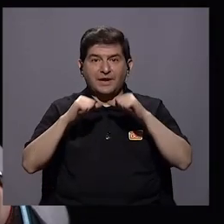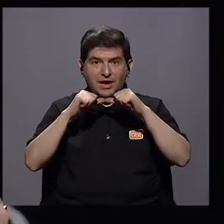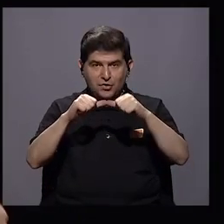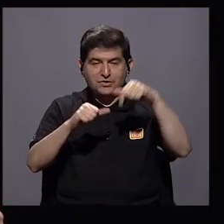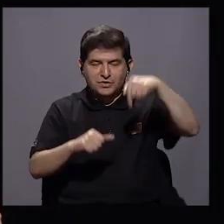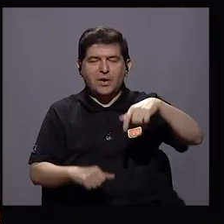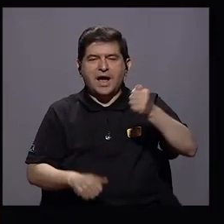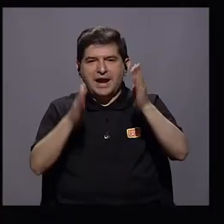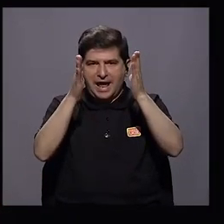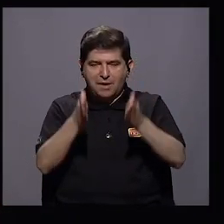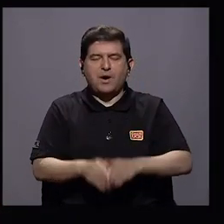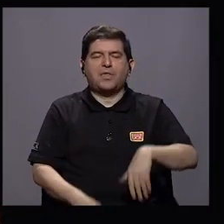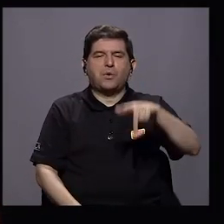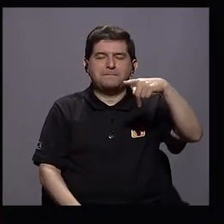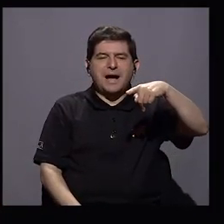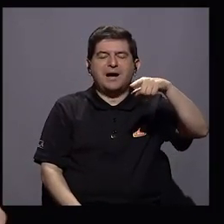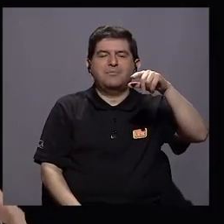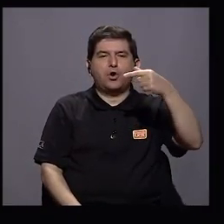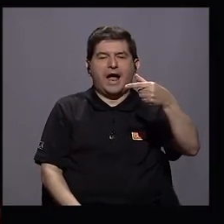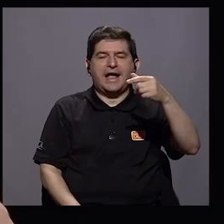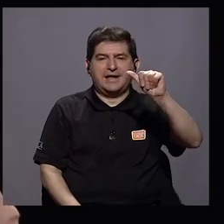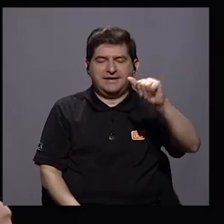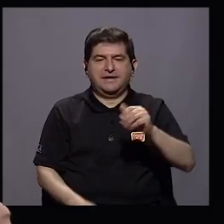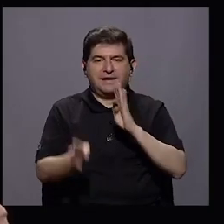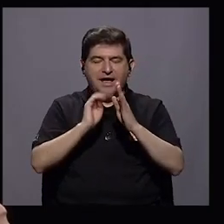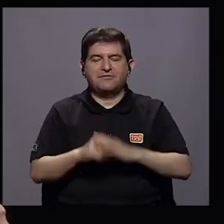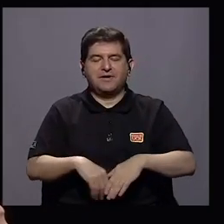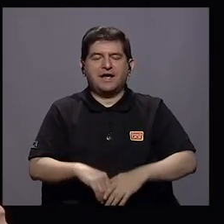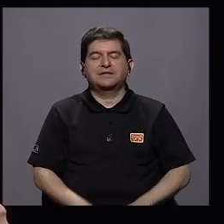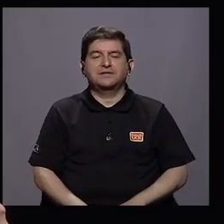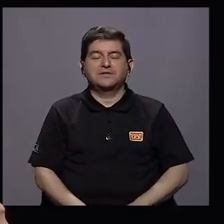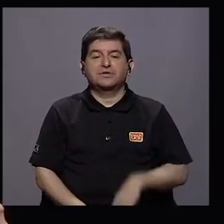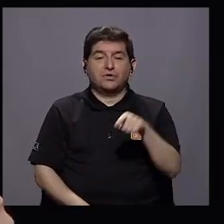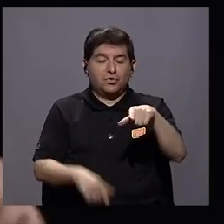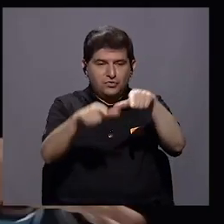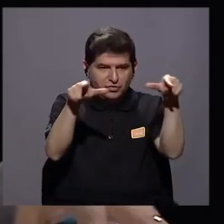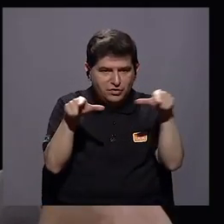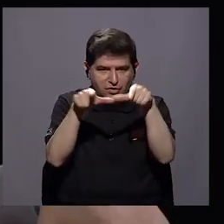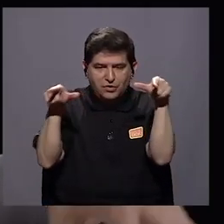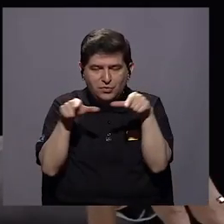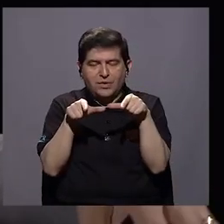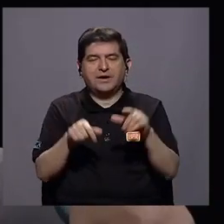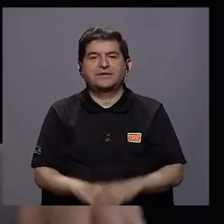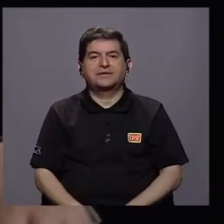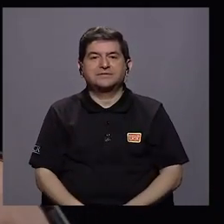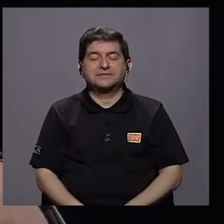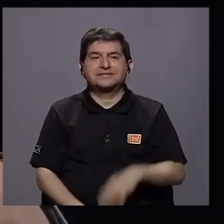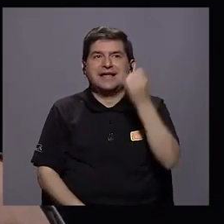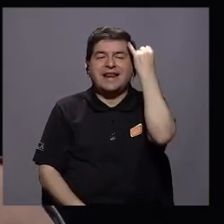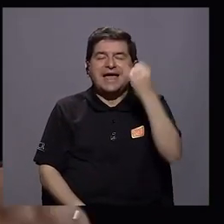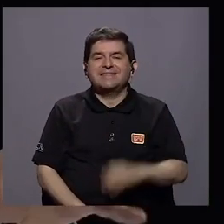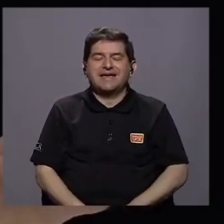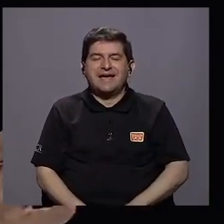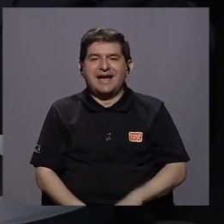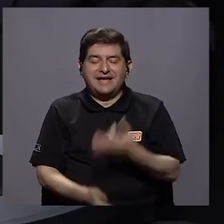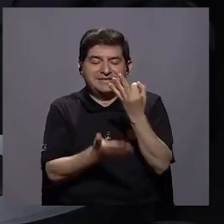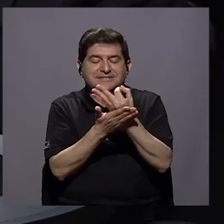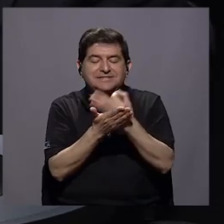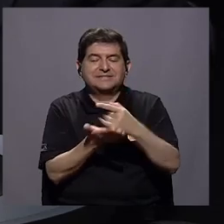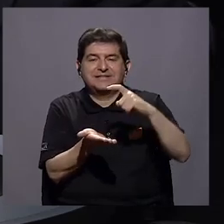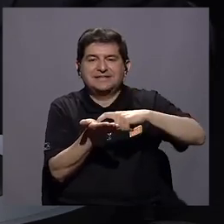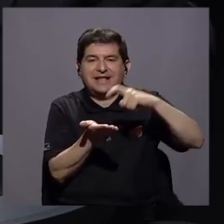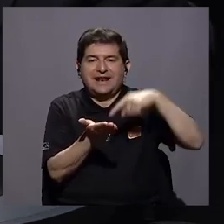Regresamos, estoy con el abogado don Pablo Gayer hablando sobre bienes inmuebles. La idea es financiar el déficit fiscal,